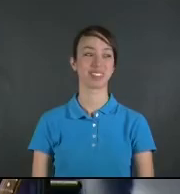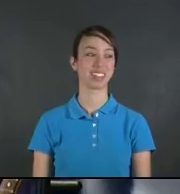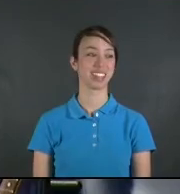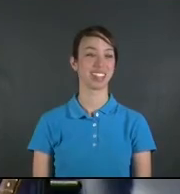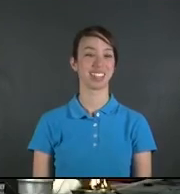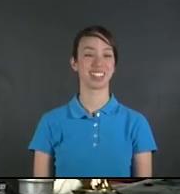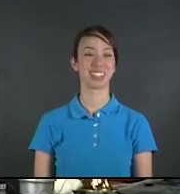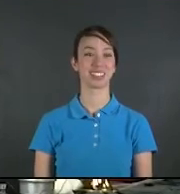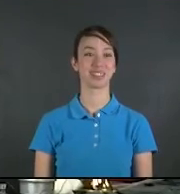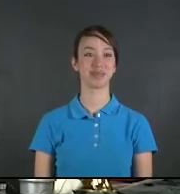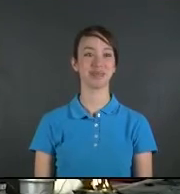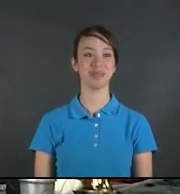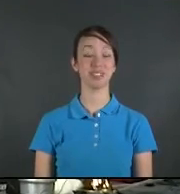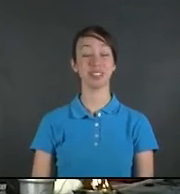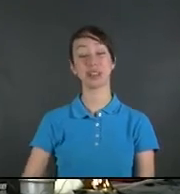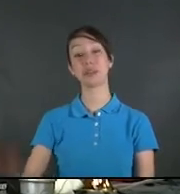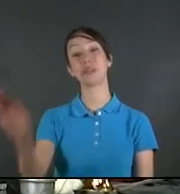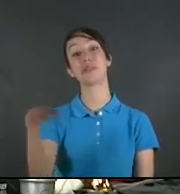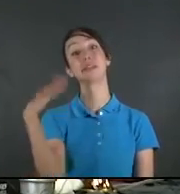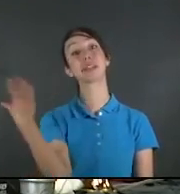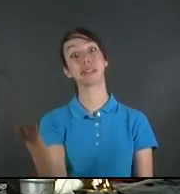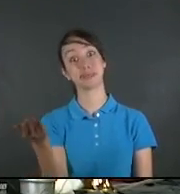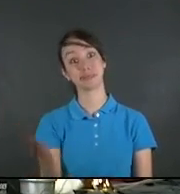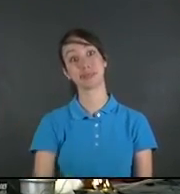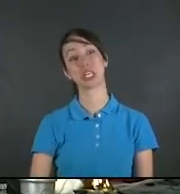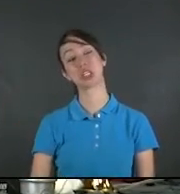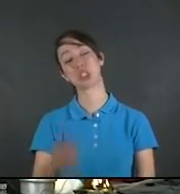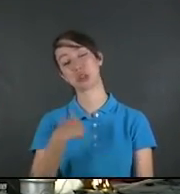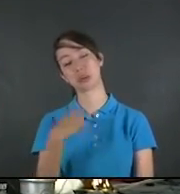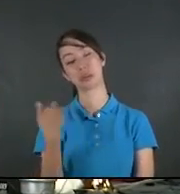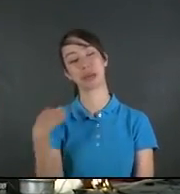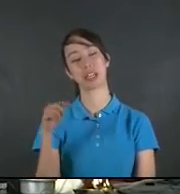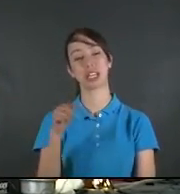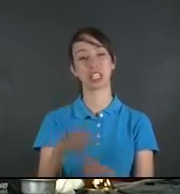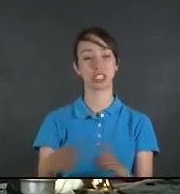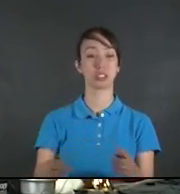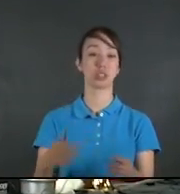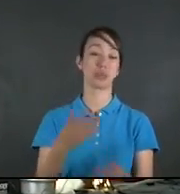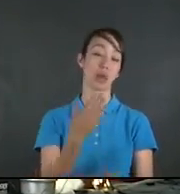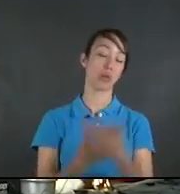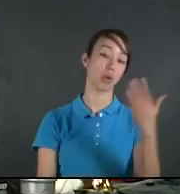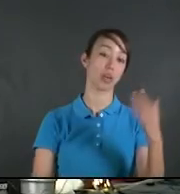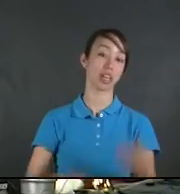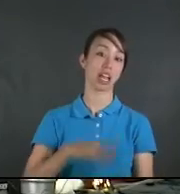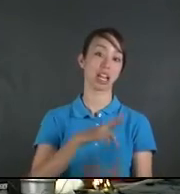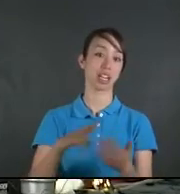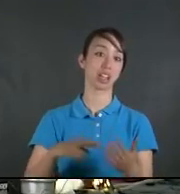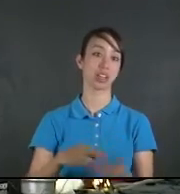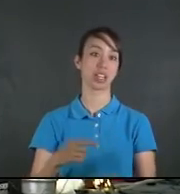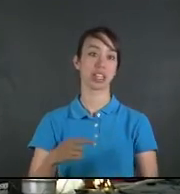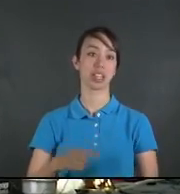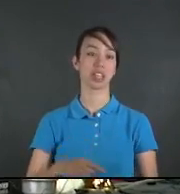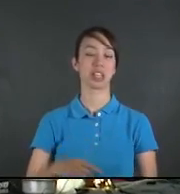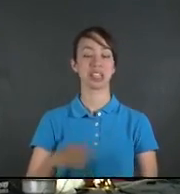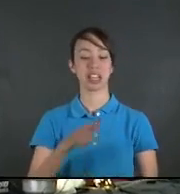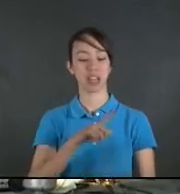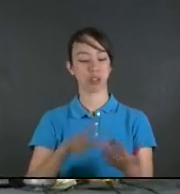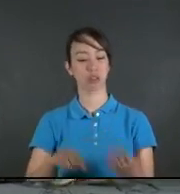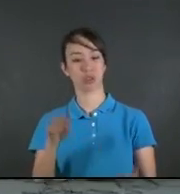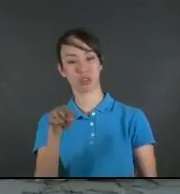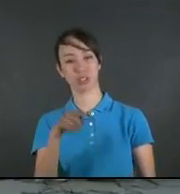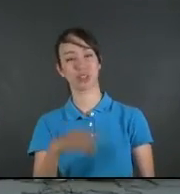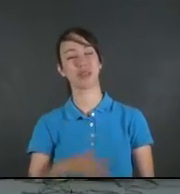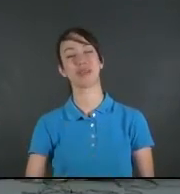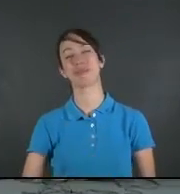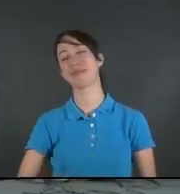Jesús pues fíes hermano que para eso mejor me voy al registro ahí de civil y leo todo eso y me divierto Ah